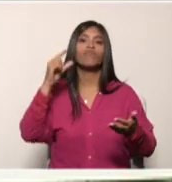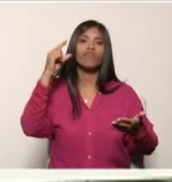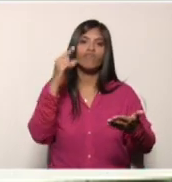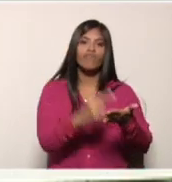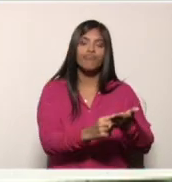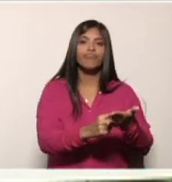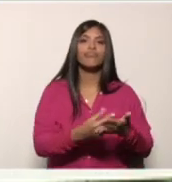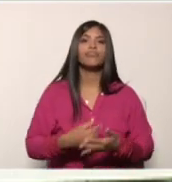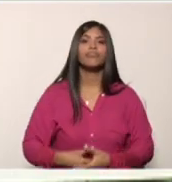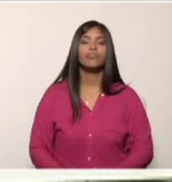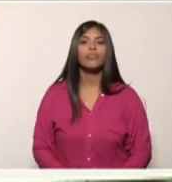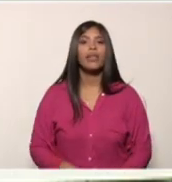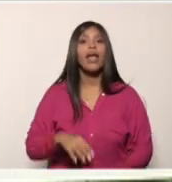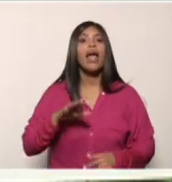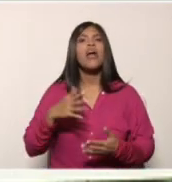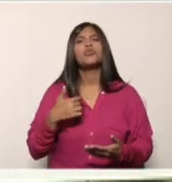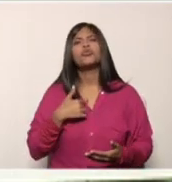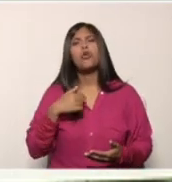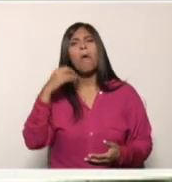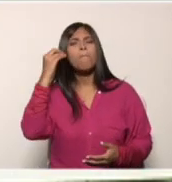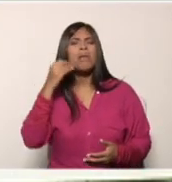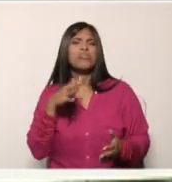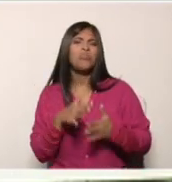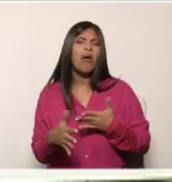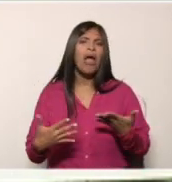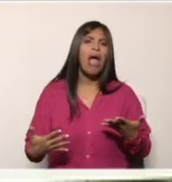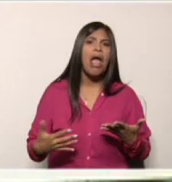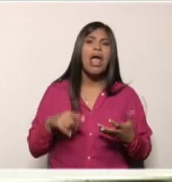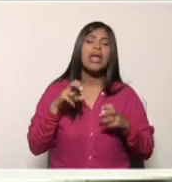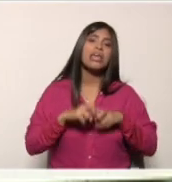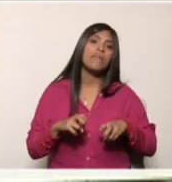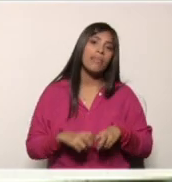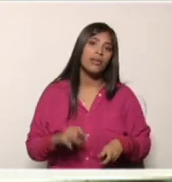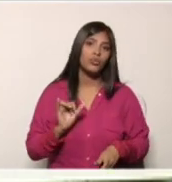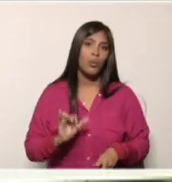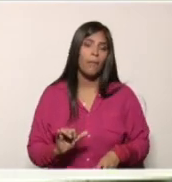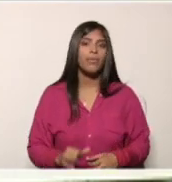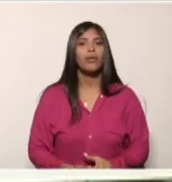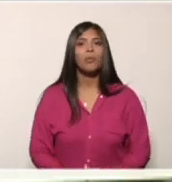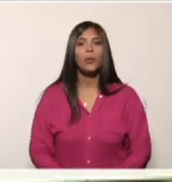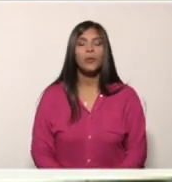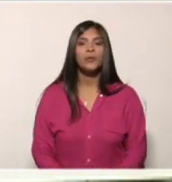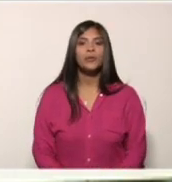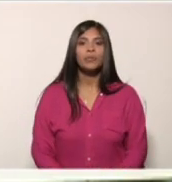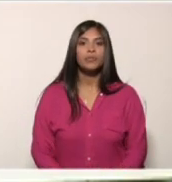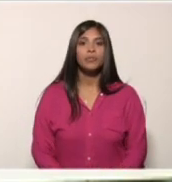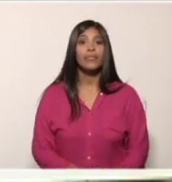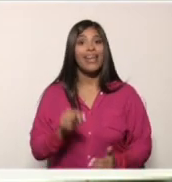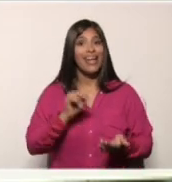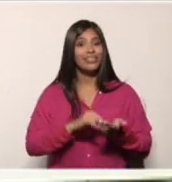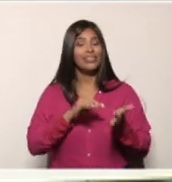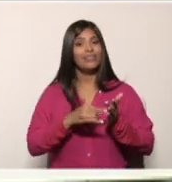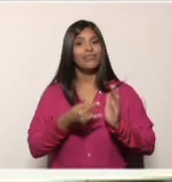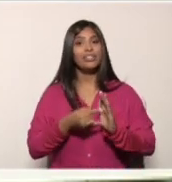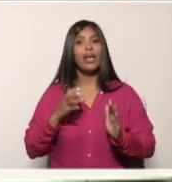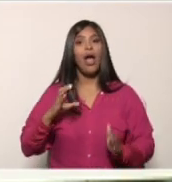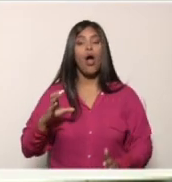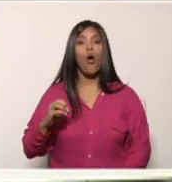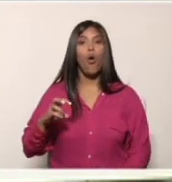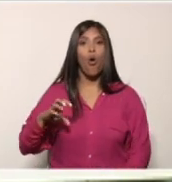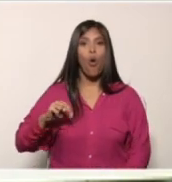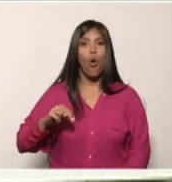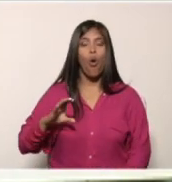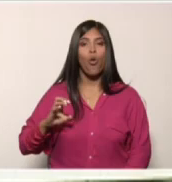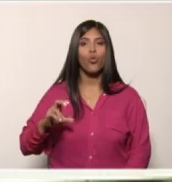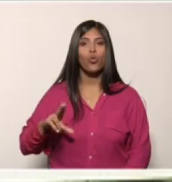esas conclusiones, y cuál es mi posición sobre el tema que investigué. Esas son las conclusiones. Por lo general colocan